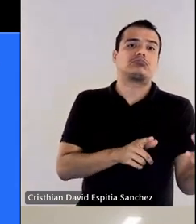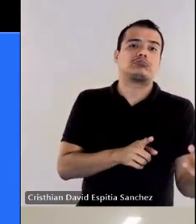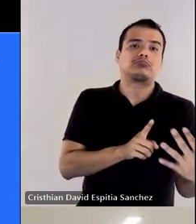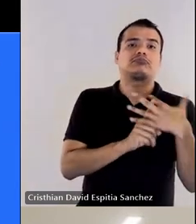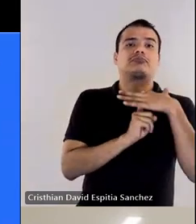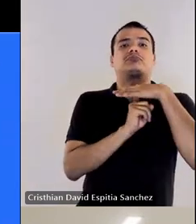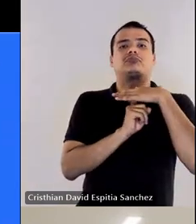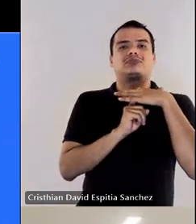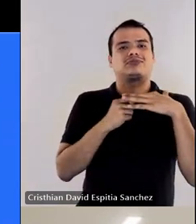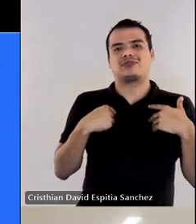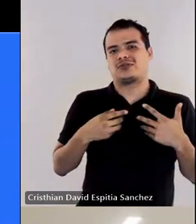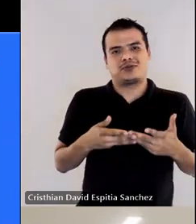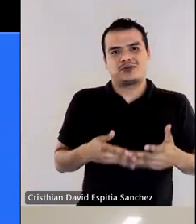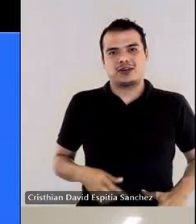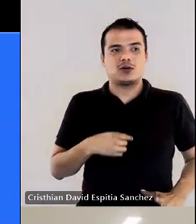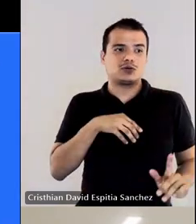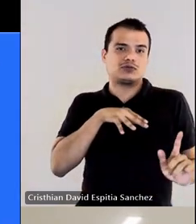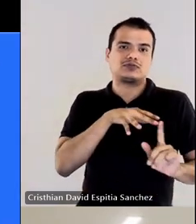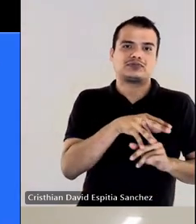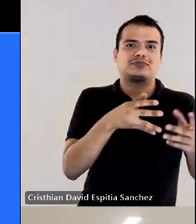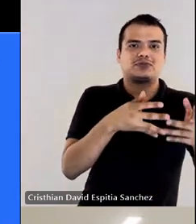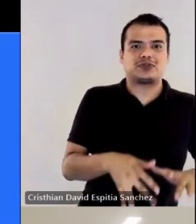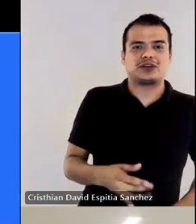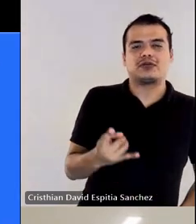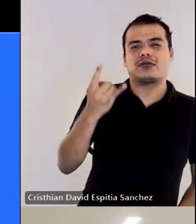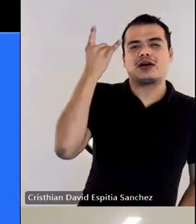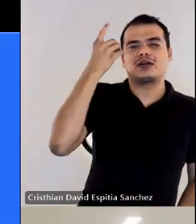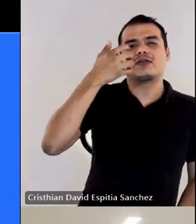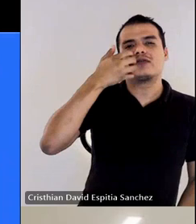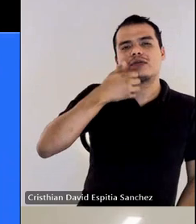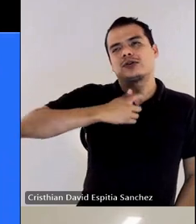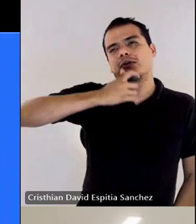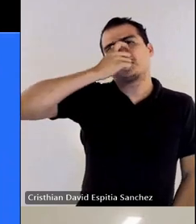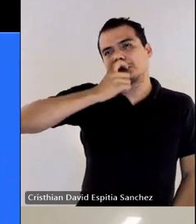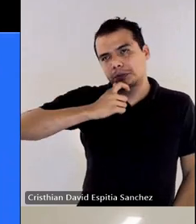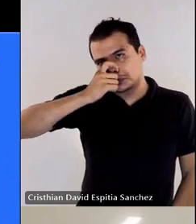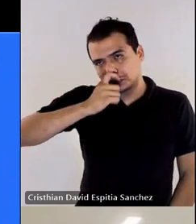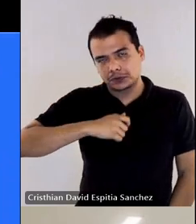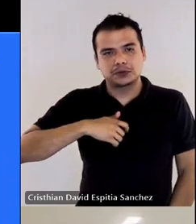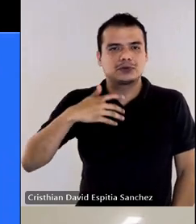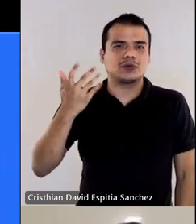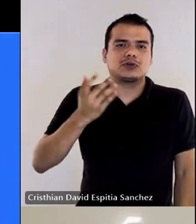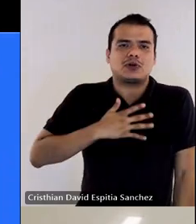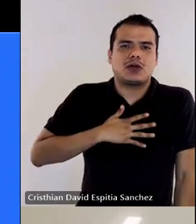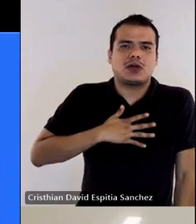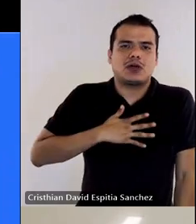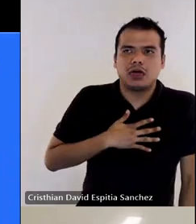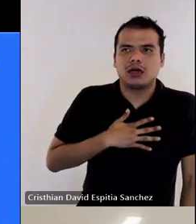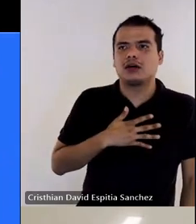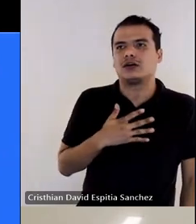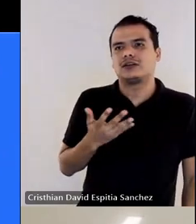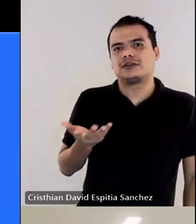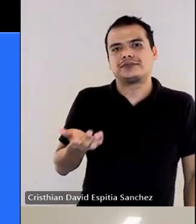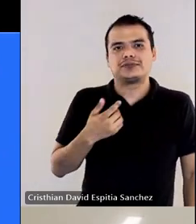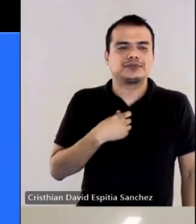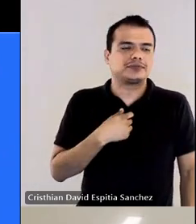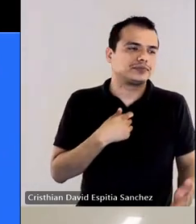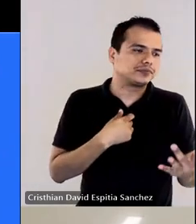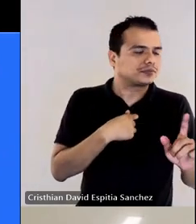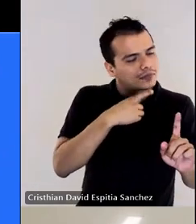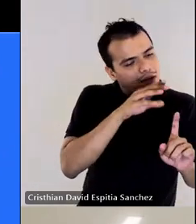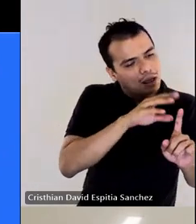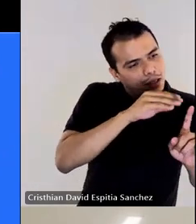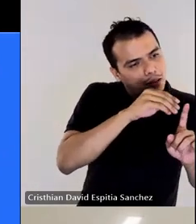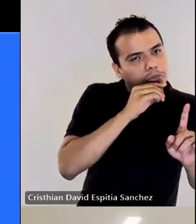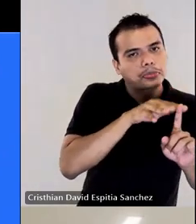pero lamentablemente lo contagio, ya sea porque yo tengo una tos, una gripa, y al hablarle muy cerca, pues lo puedo contagiar y